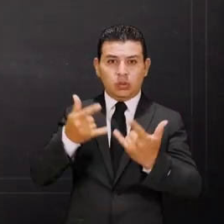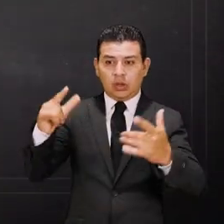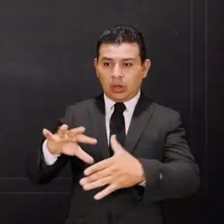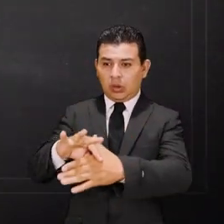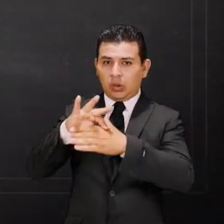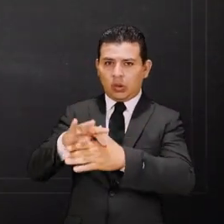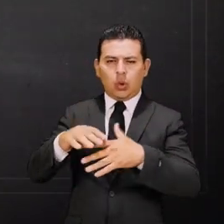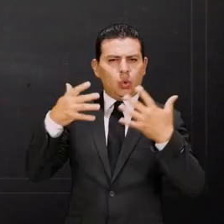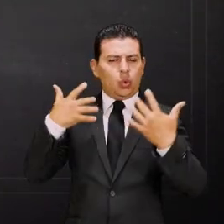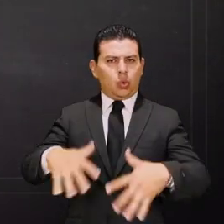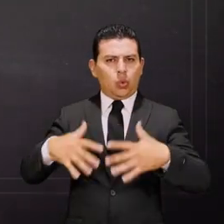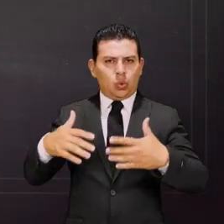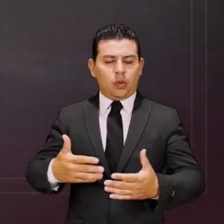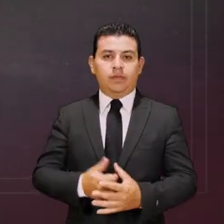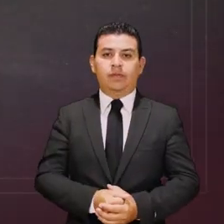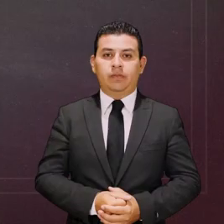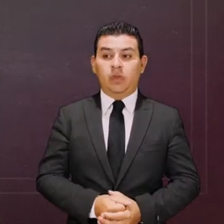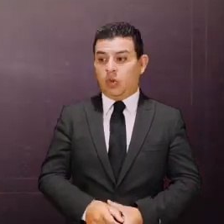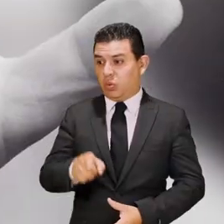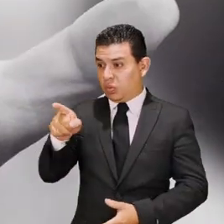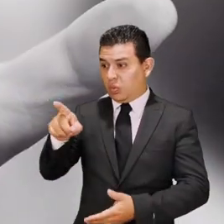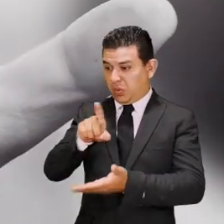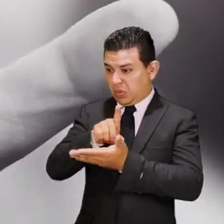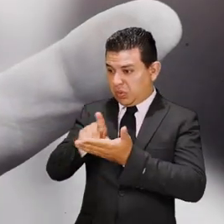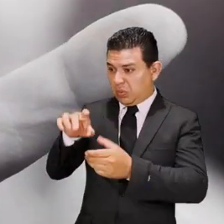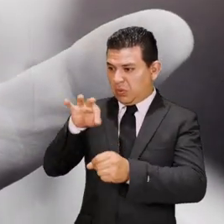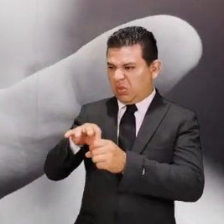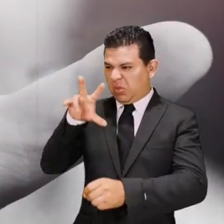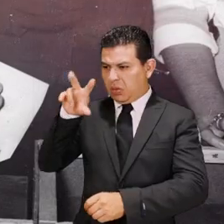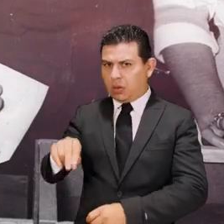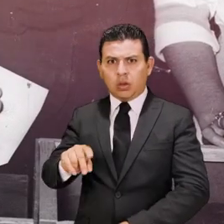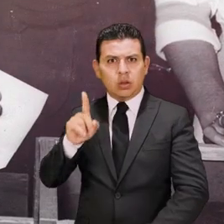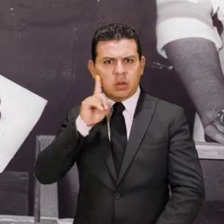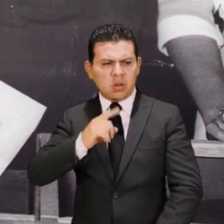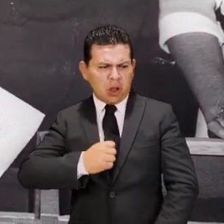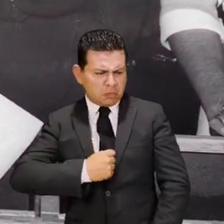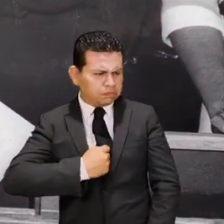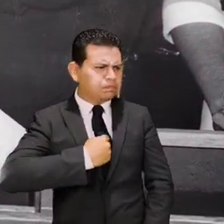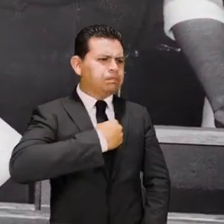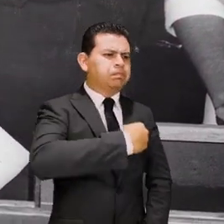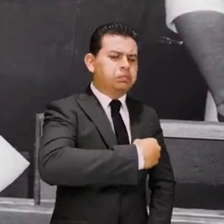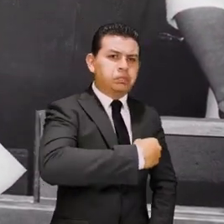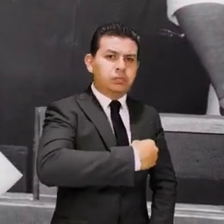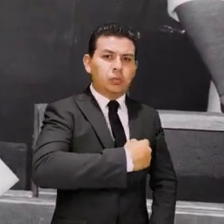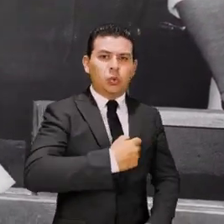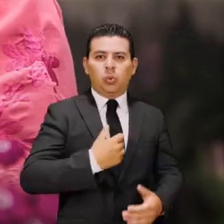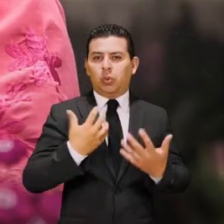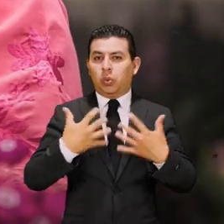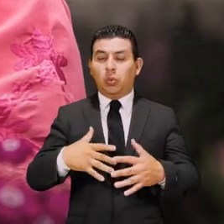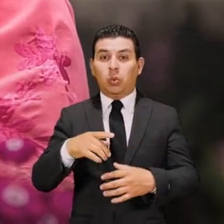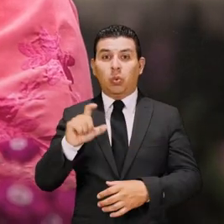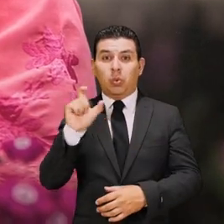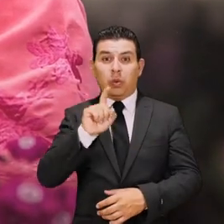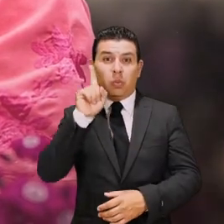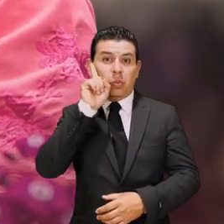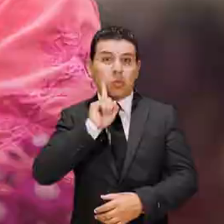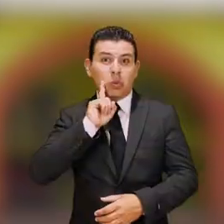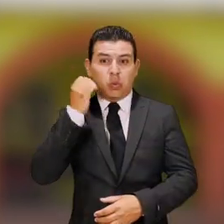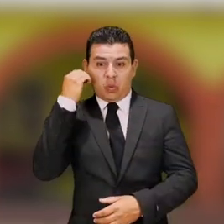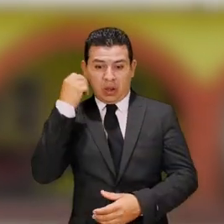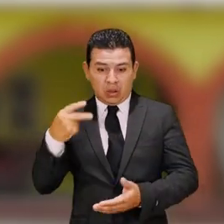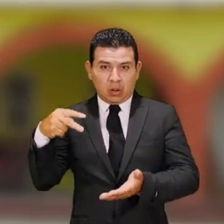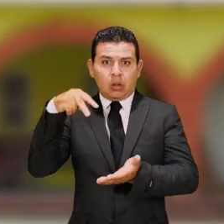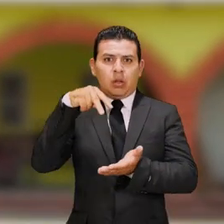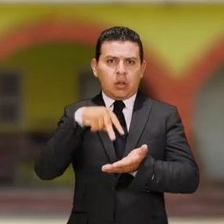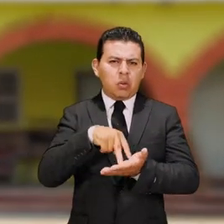Virini, lo anigu zapac, te cuave. No tienes derecho a votar. Los lareni, direni no san. Sasite melua,